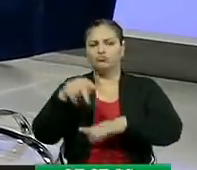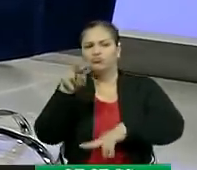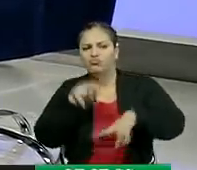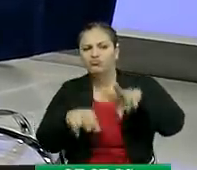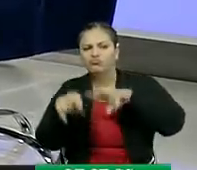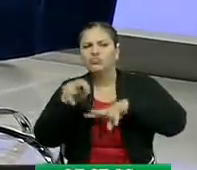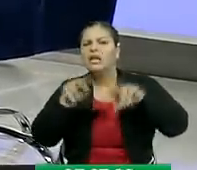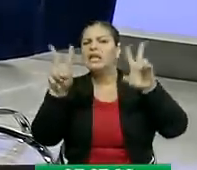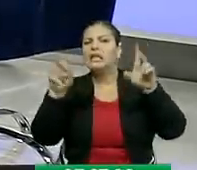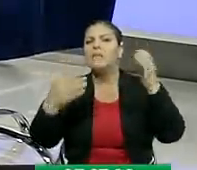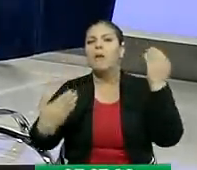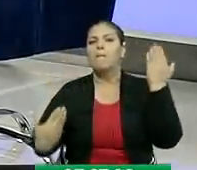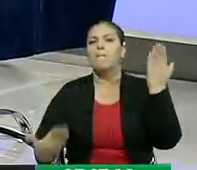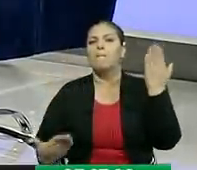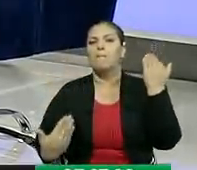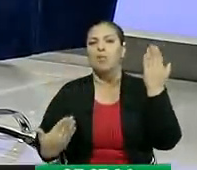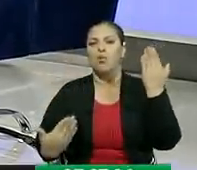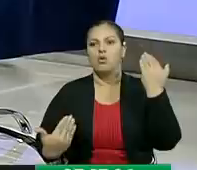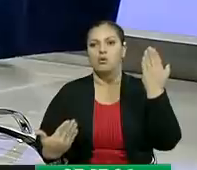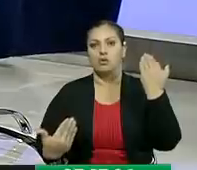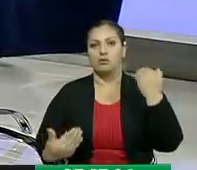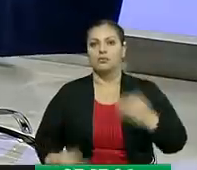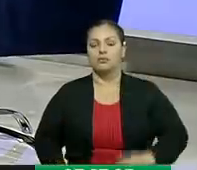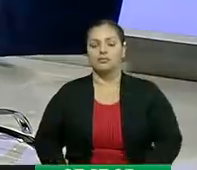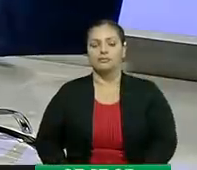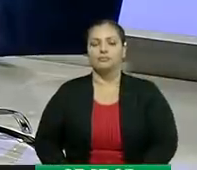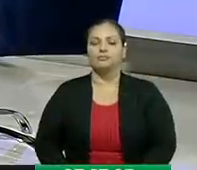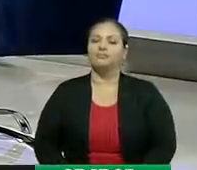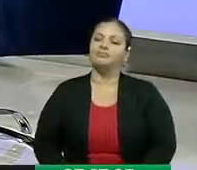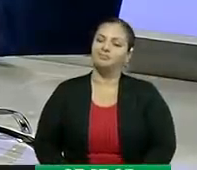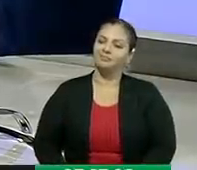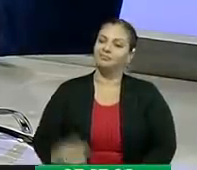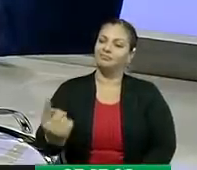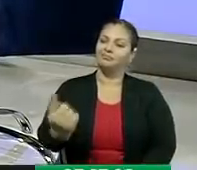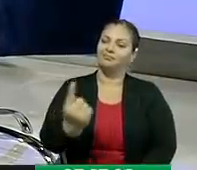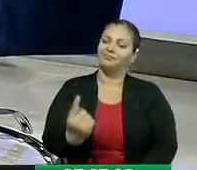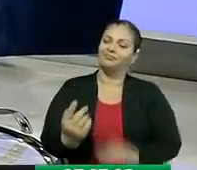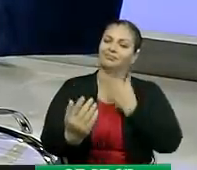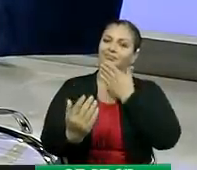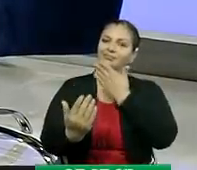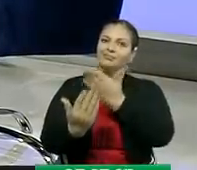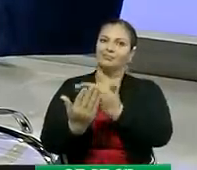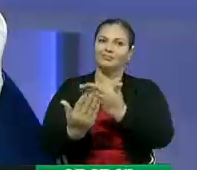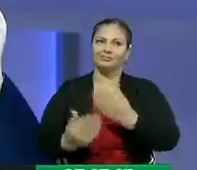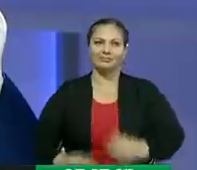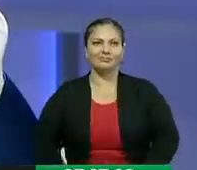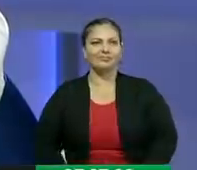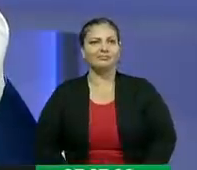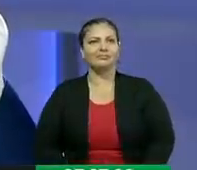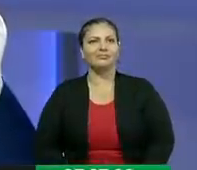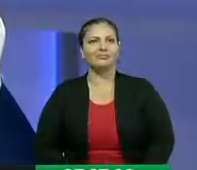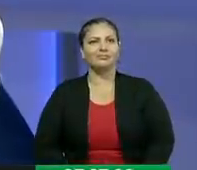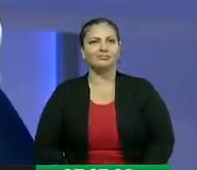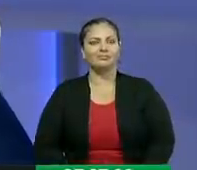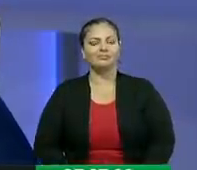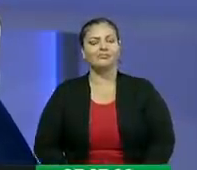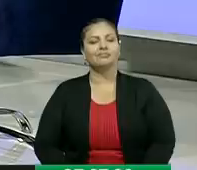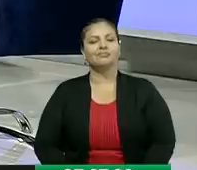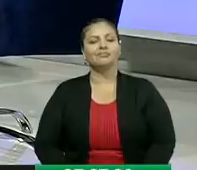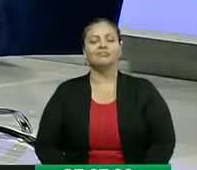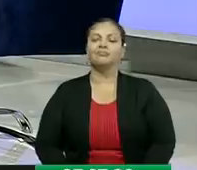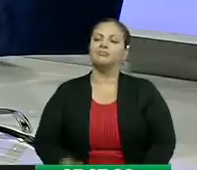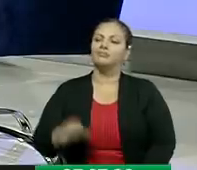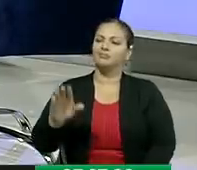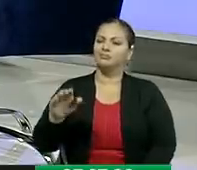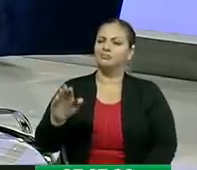editorialista de un prestigioso diario nacional. Qué bueno que nos acompañe, doctor, bienvenido. Con gusto, Luisa, muy bien, bienvenido. Gracias por acompañarnos. Doctor, en